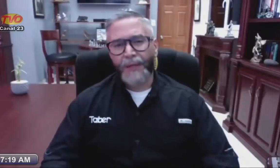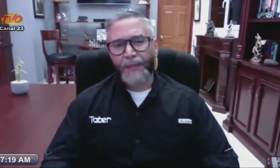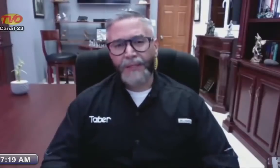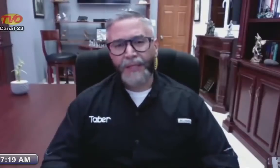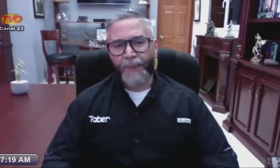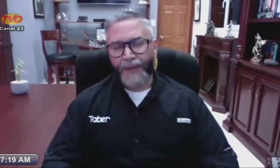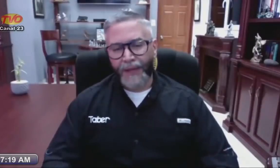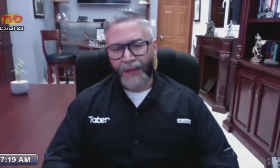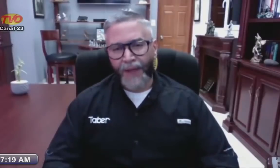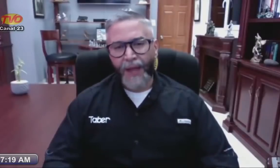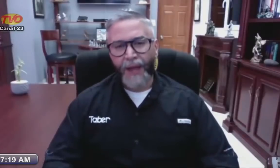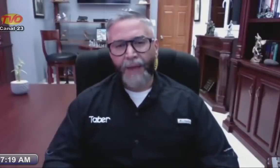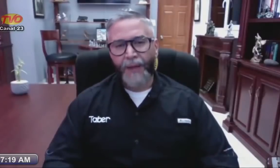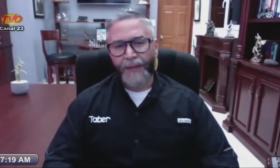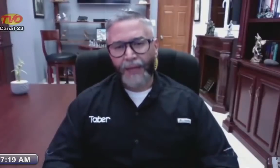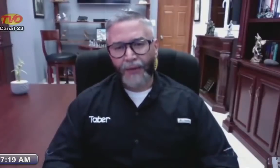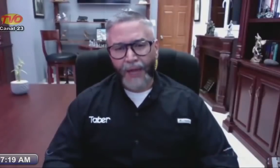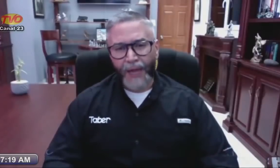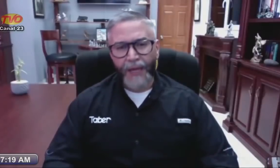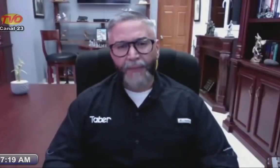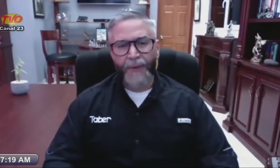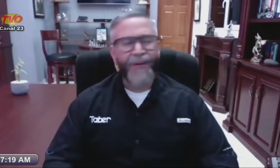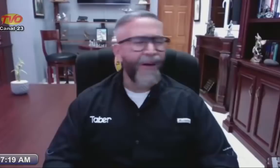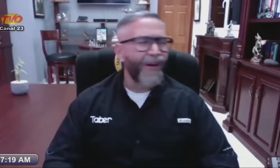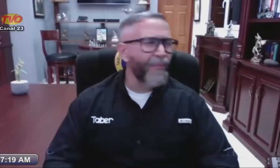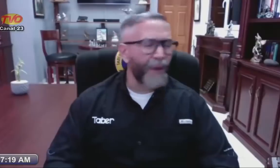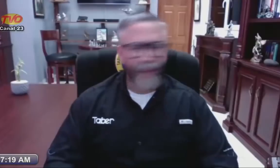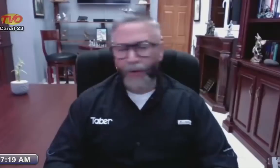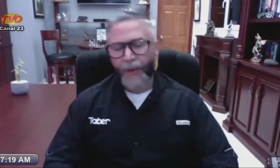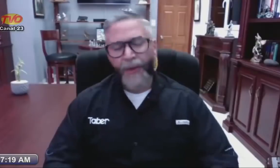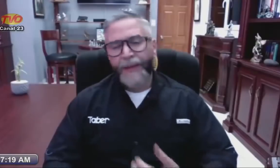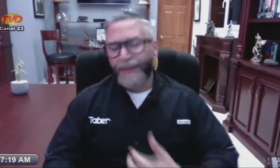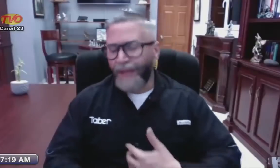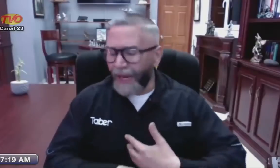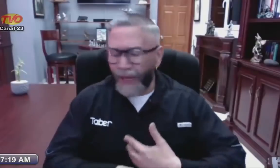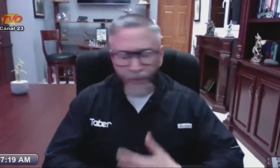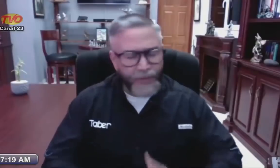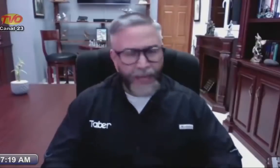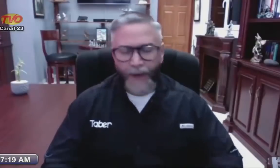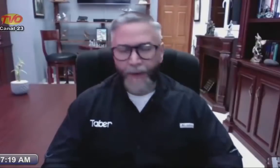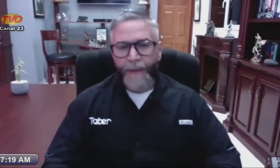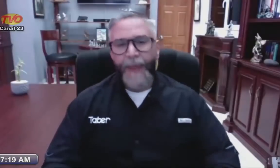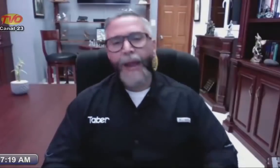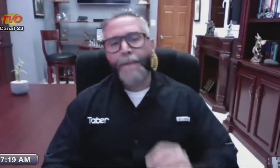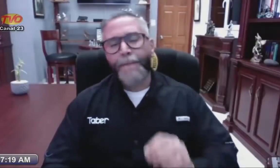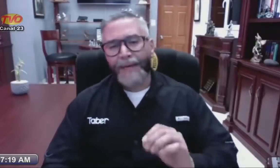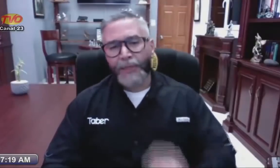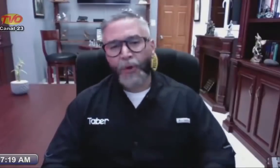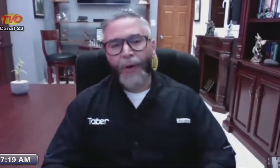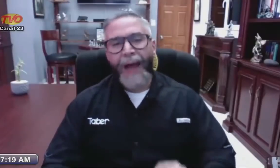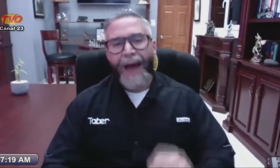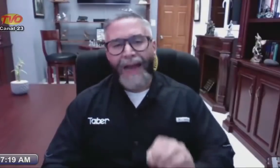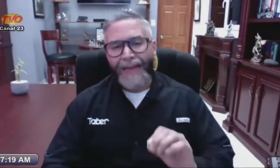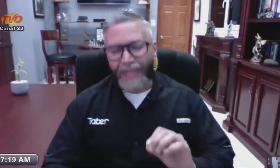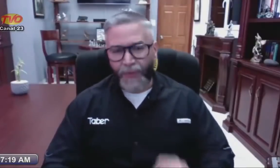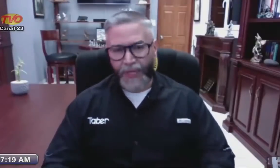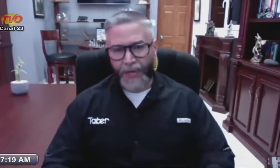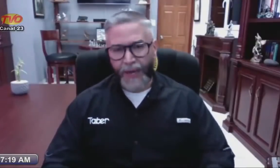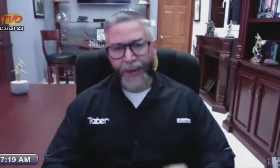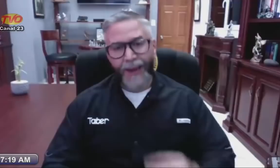que debo de hacer decir pérate que ven pérate que lo traiga bien que lo sea perdón